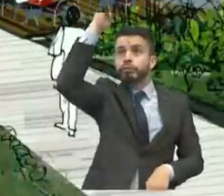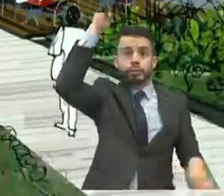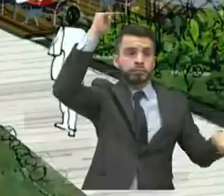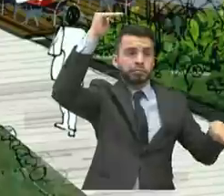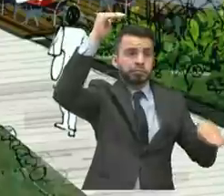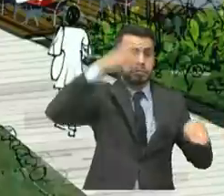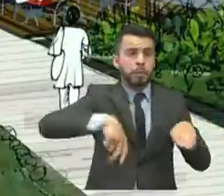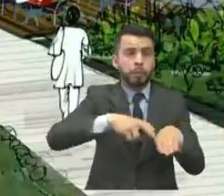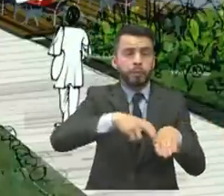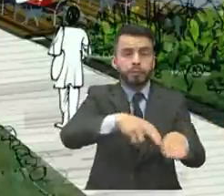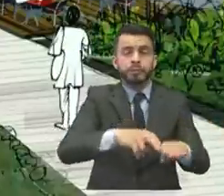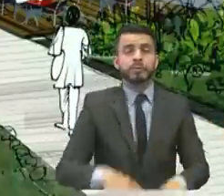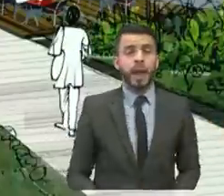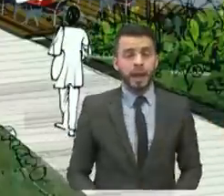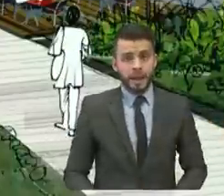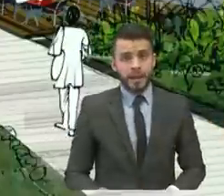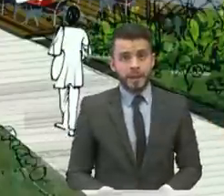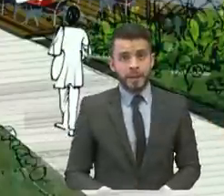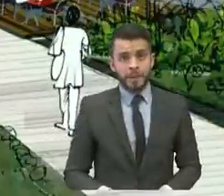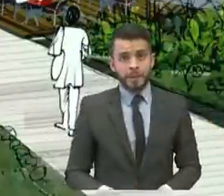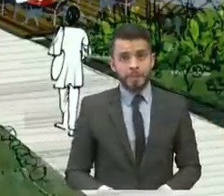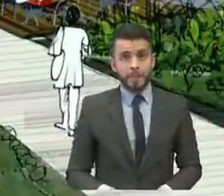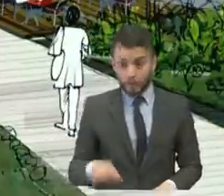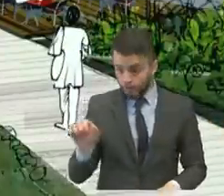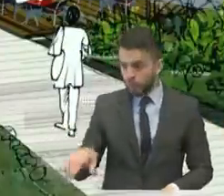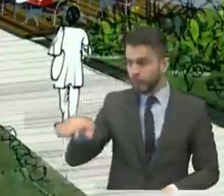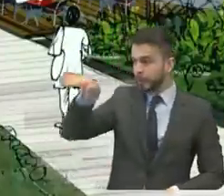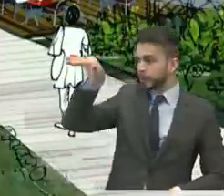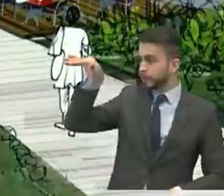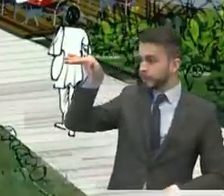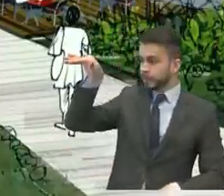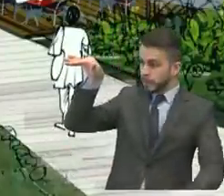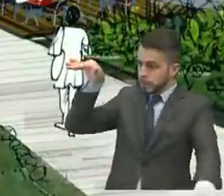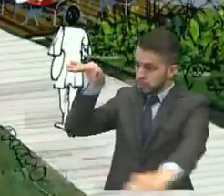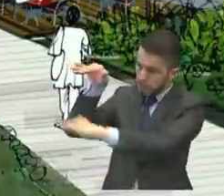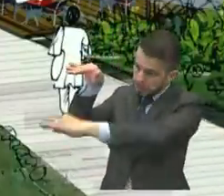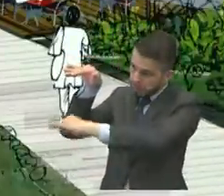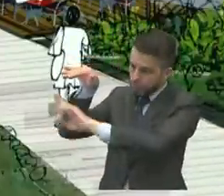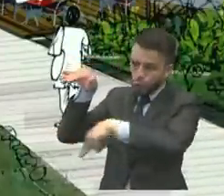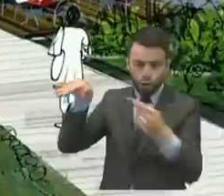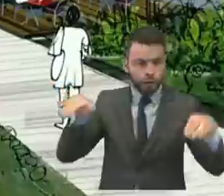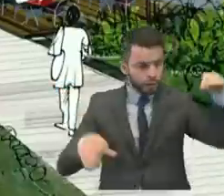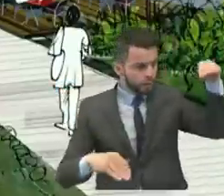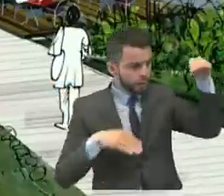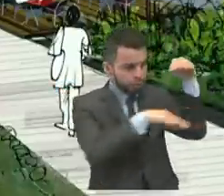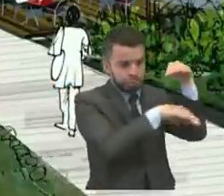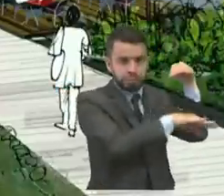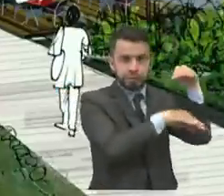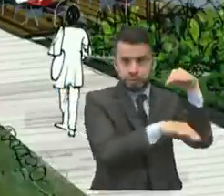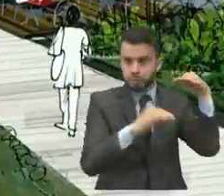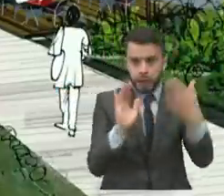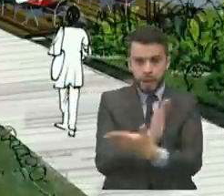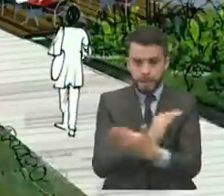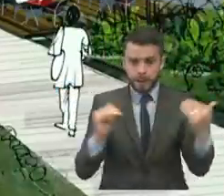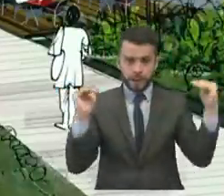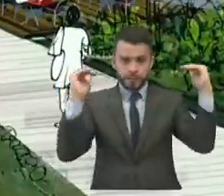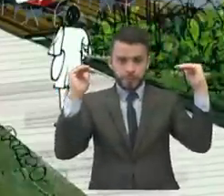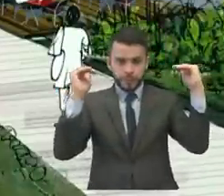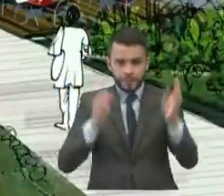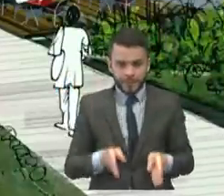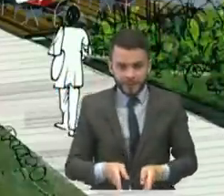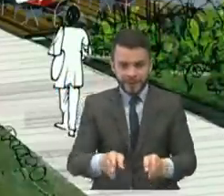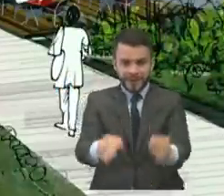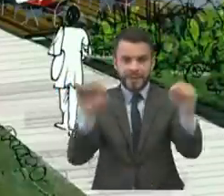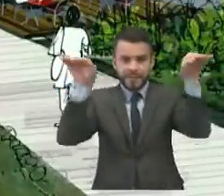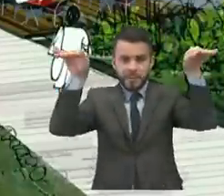ambos sentidos. Puedes tener una estación para un sentido y otra estación para otro sentido, siempre abierta, siempre incorporada. Aquí hay